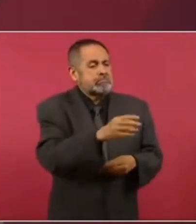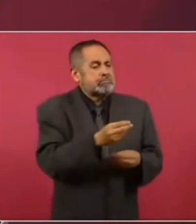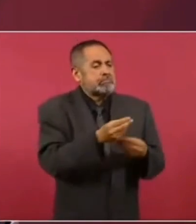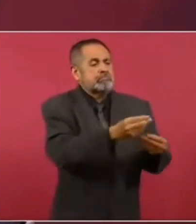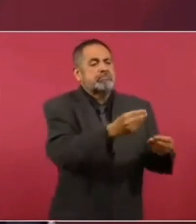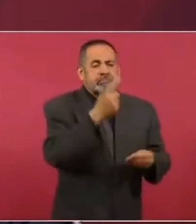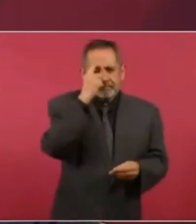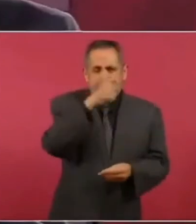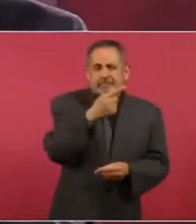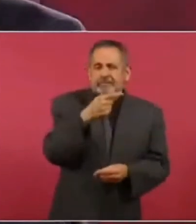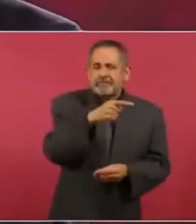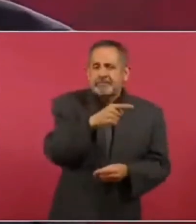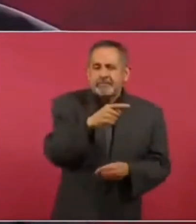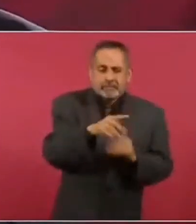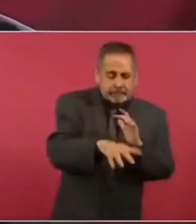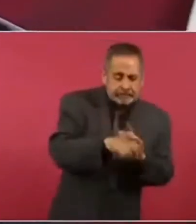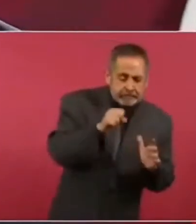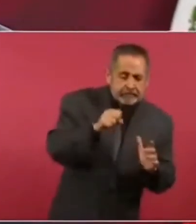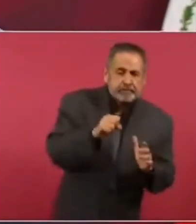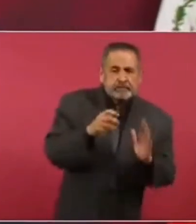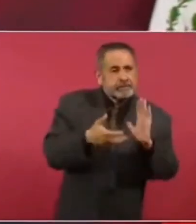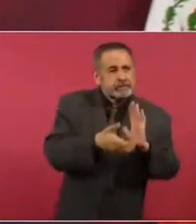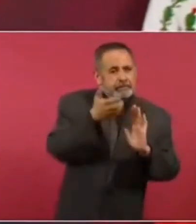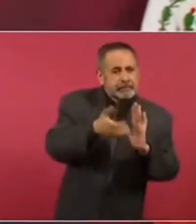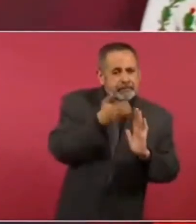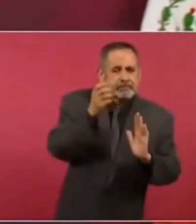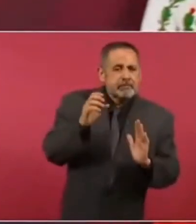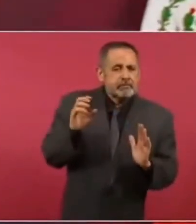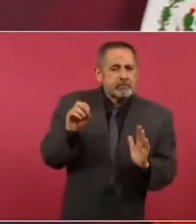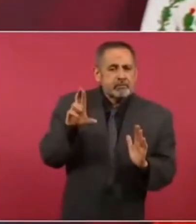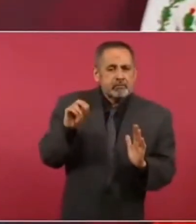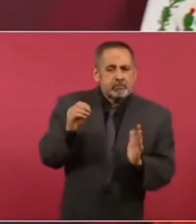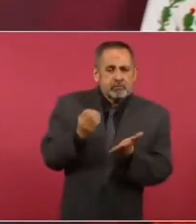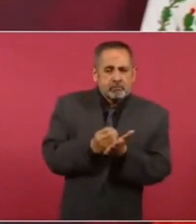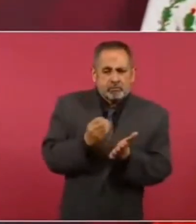para la explotación de oro